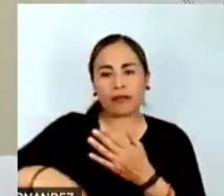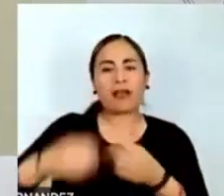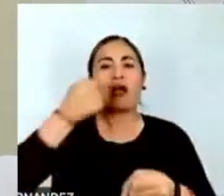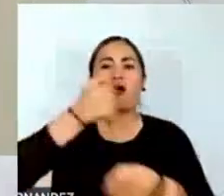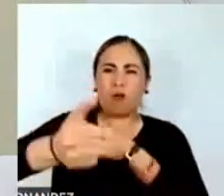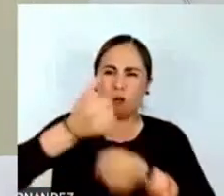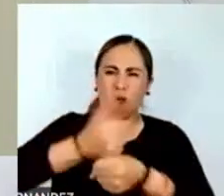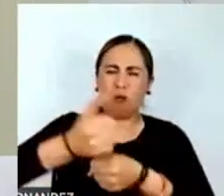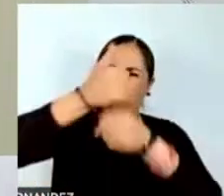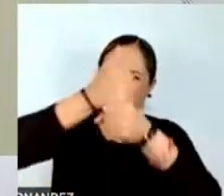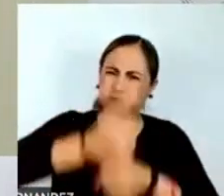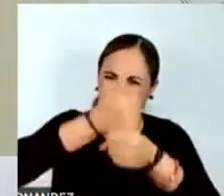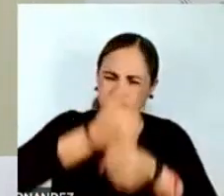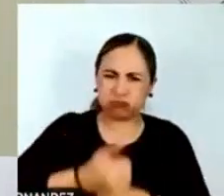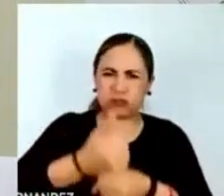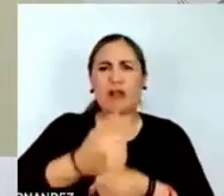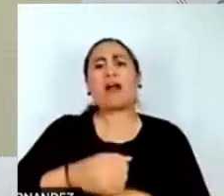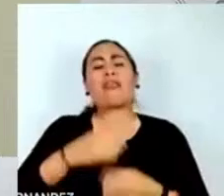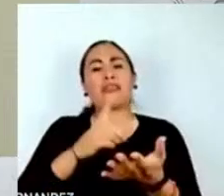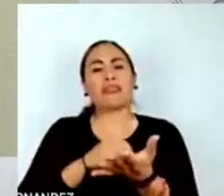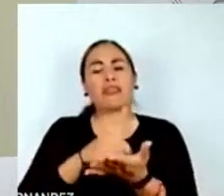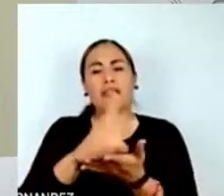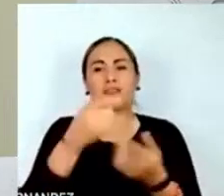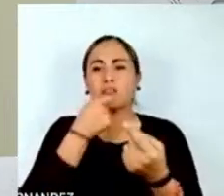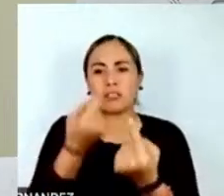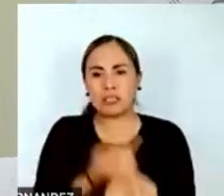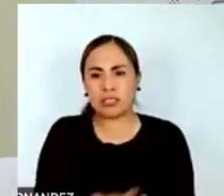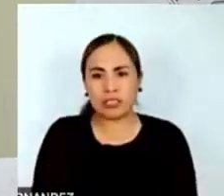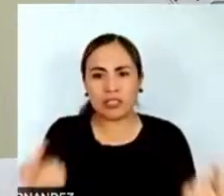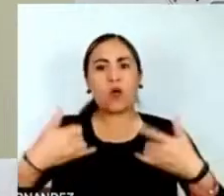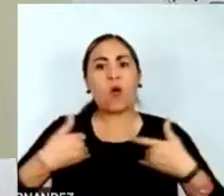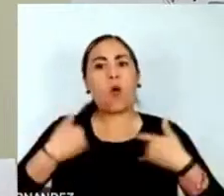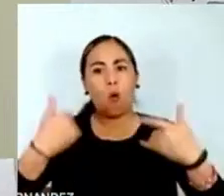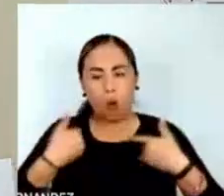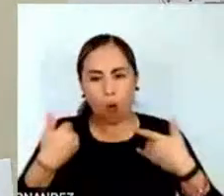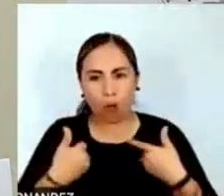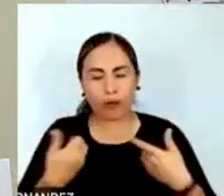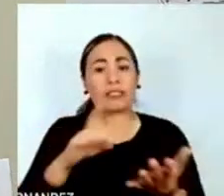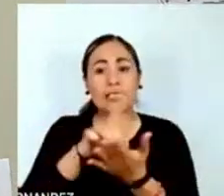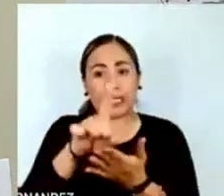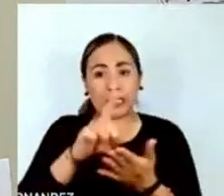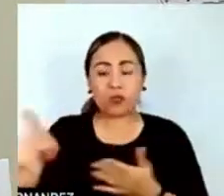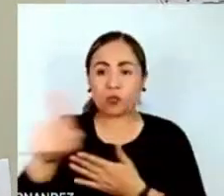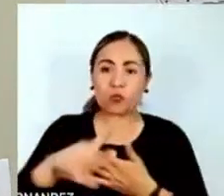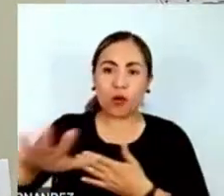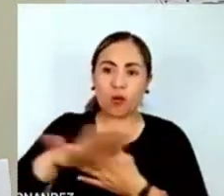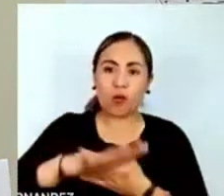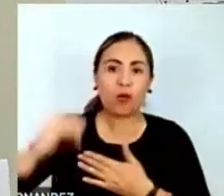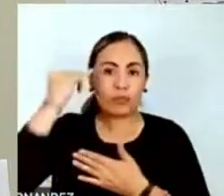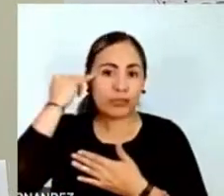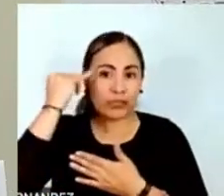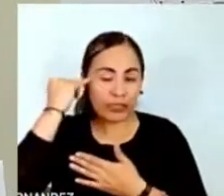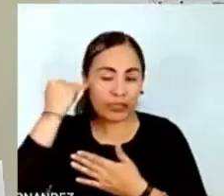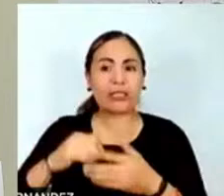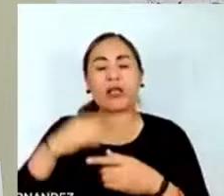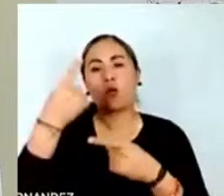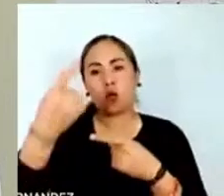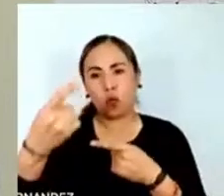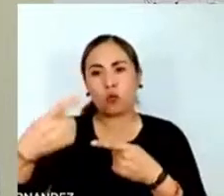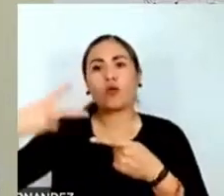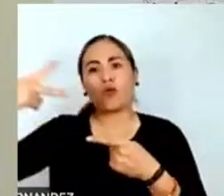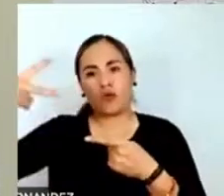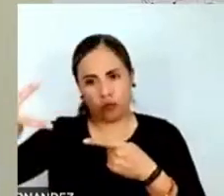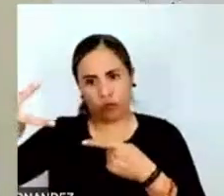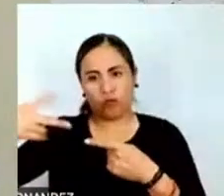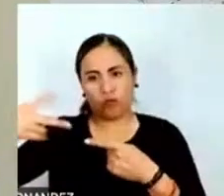inhumanos, derechos de los niños, niñas y adolescentes, derechos de los pueblos indígenas, volumen 1, y derecho de los pueblos indígenas,